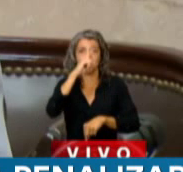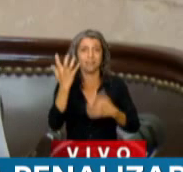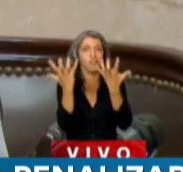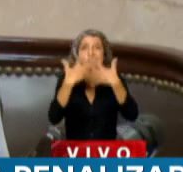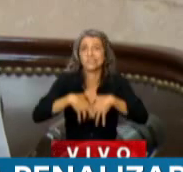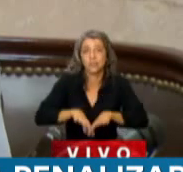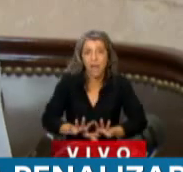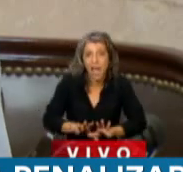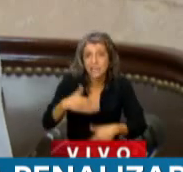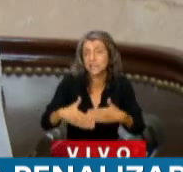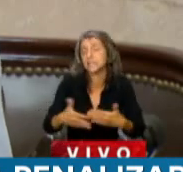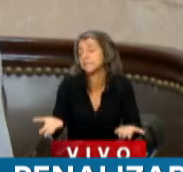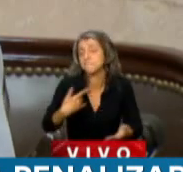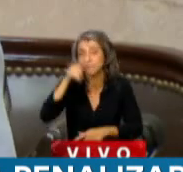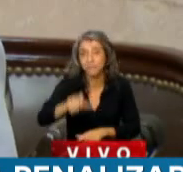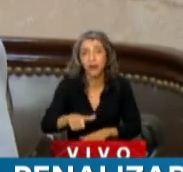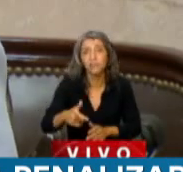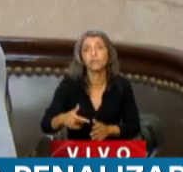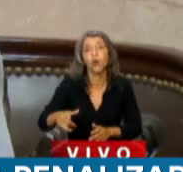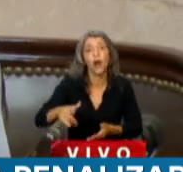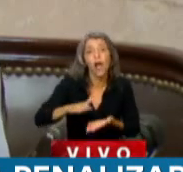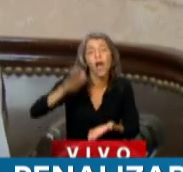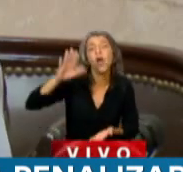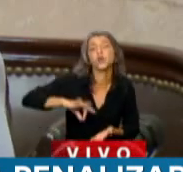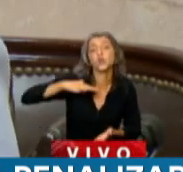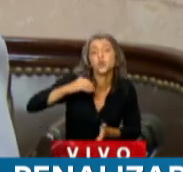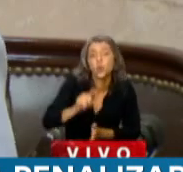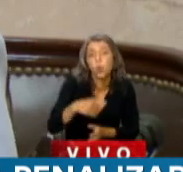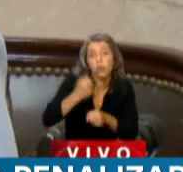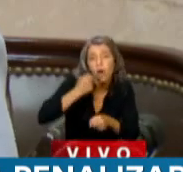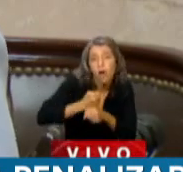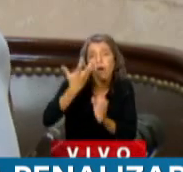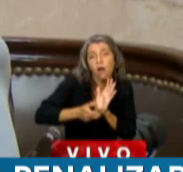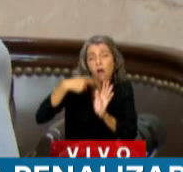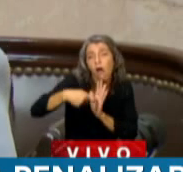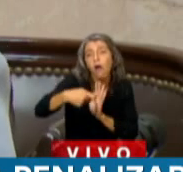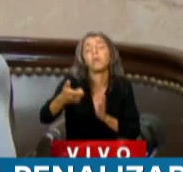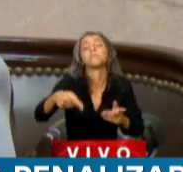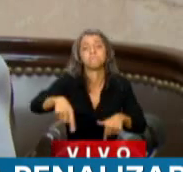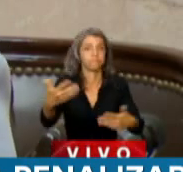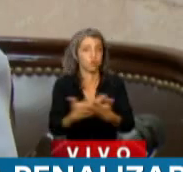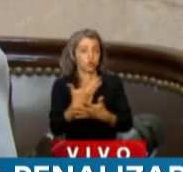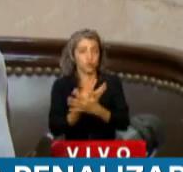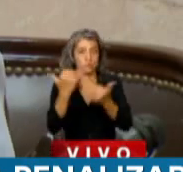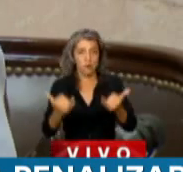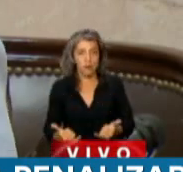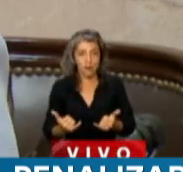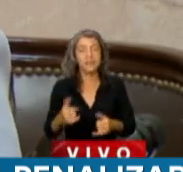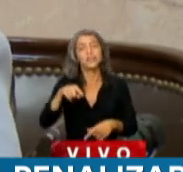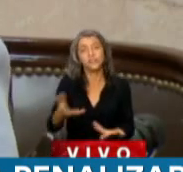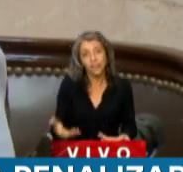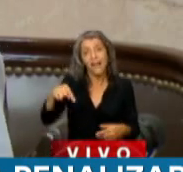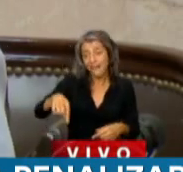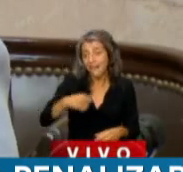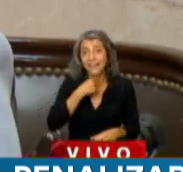que saber sobre distintas temáticas, bueno, también formar a los funcionarios públicos, desde el que tiene un rango jerárquico